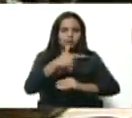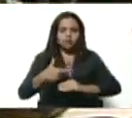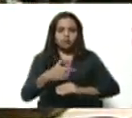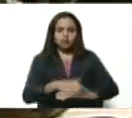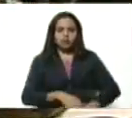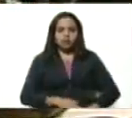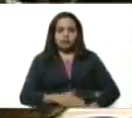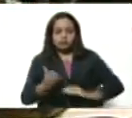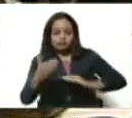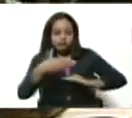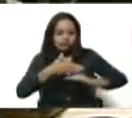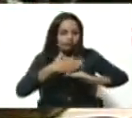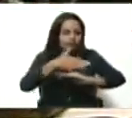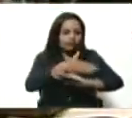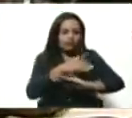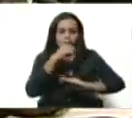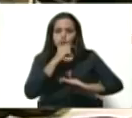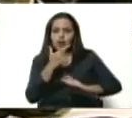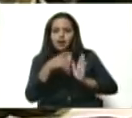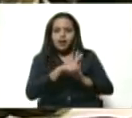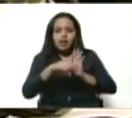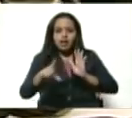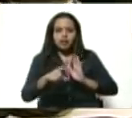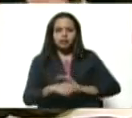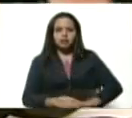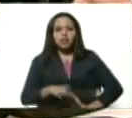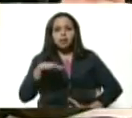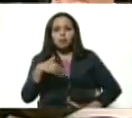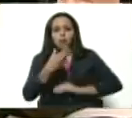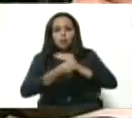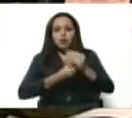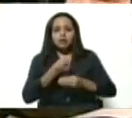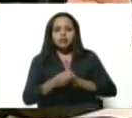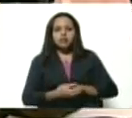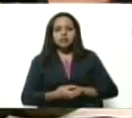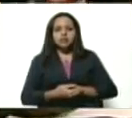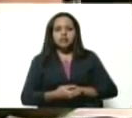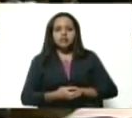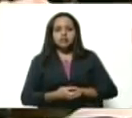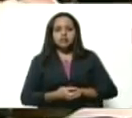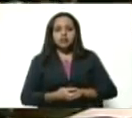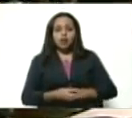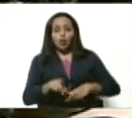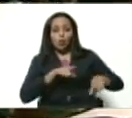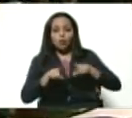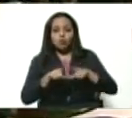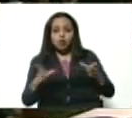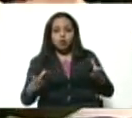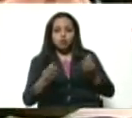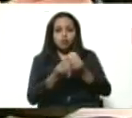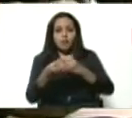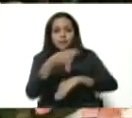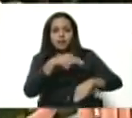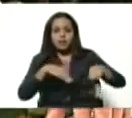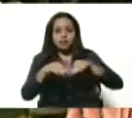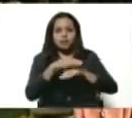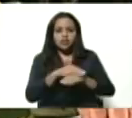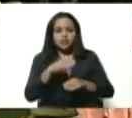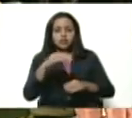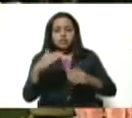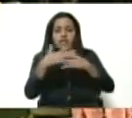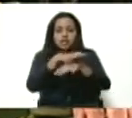transitan en sus espacios y nosotros podamos hacer el ejercicio pleno en coordinación con el misterio del poder popular y tributos y paz